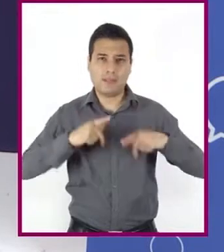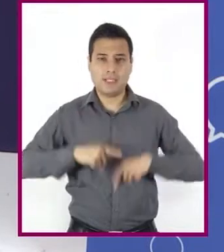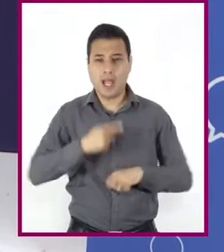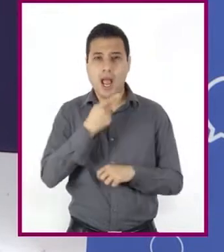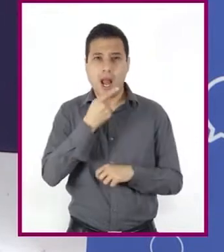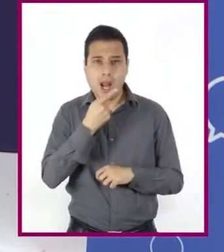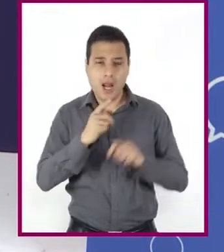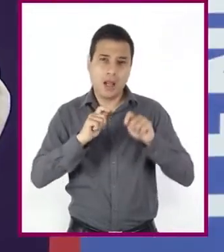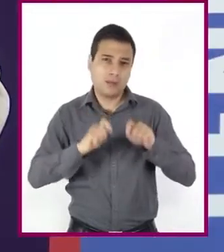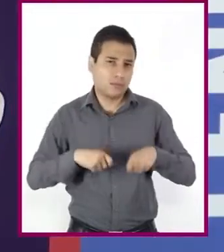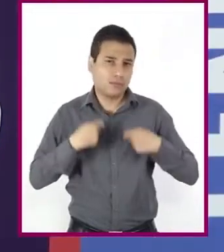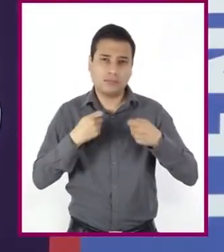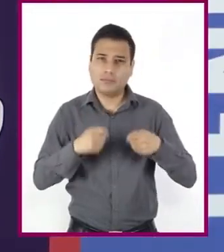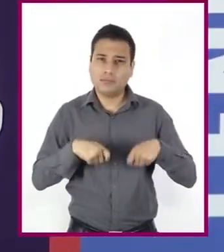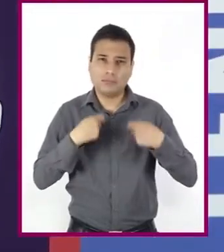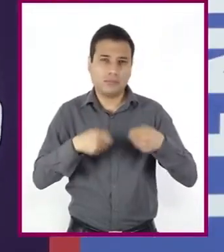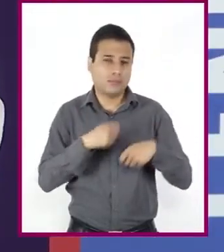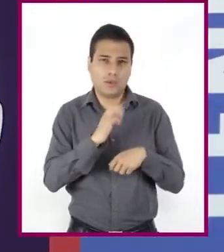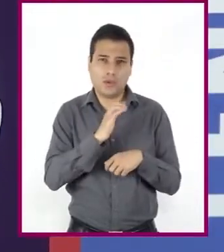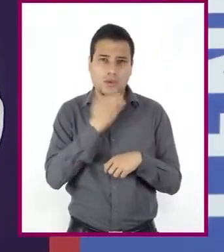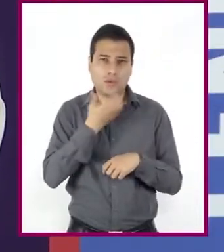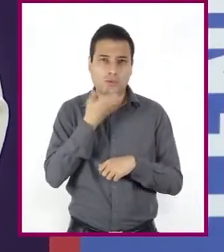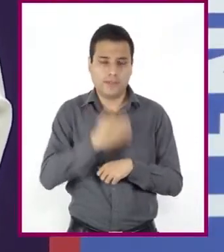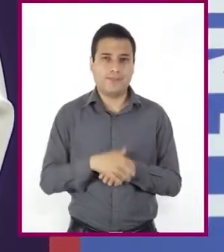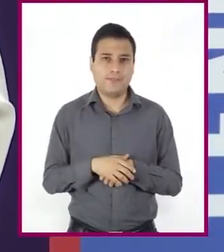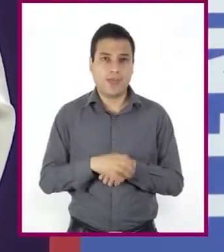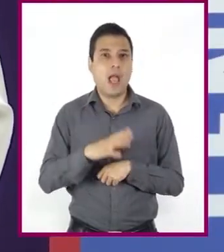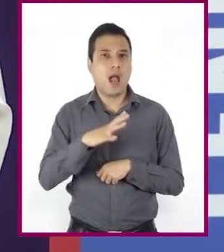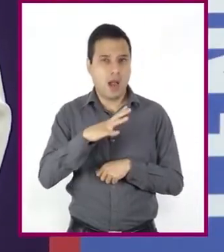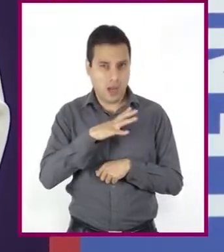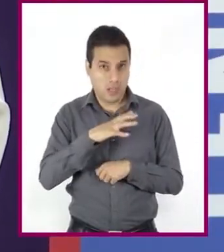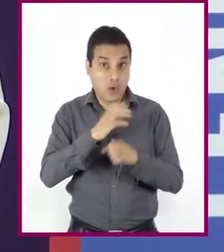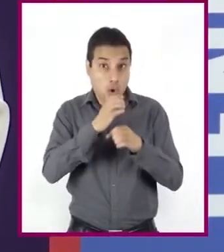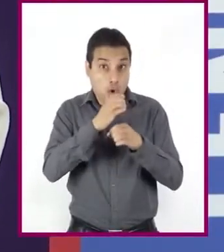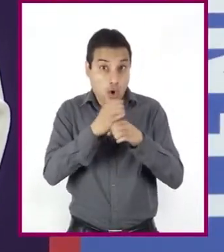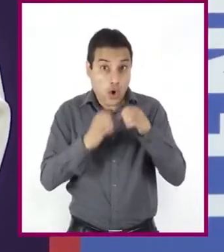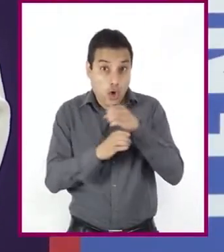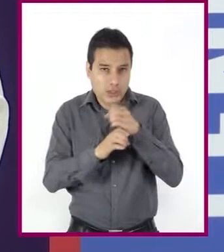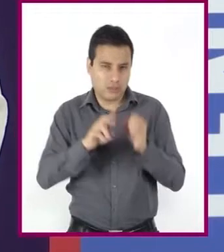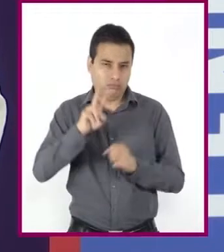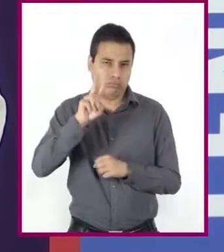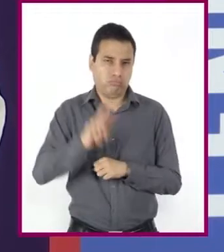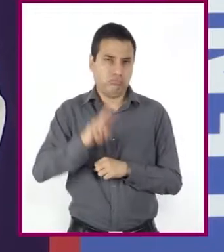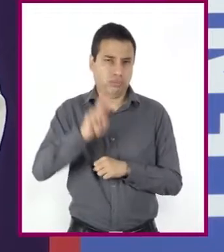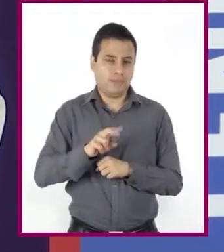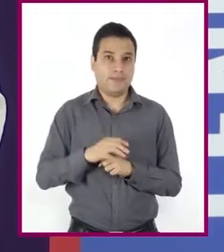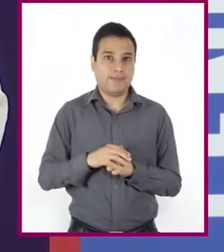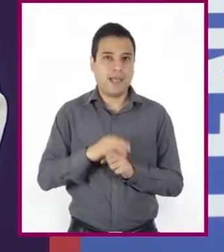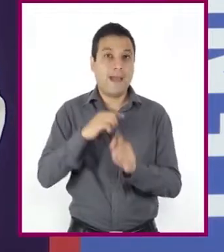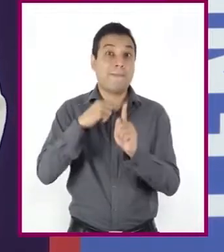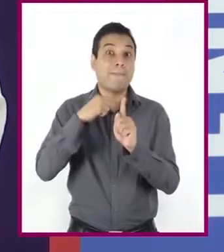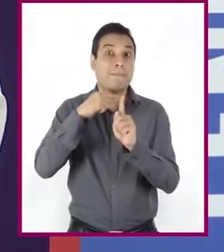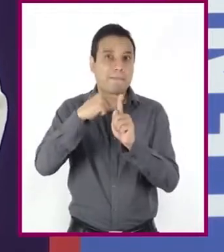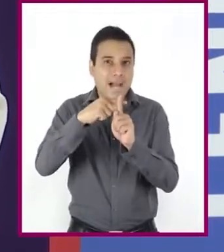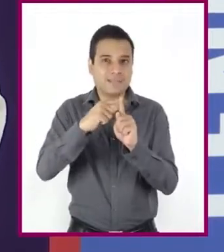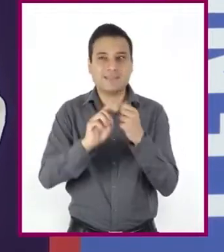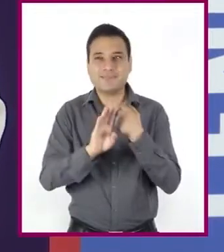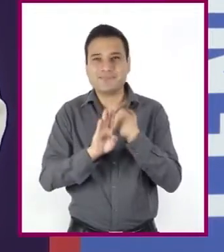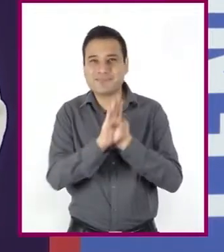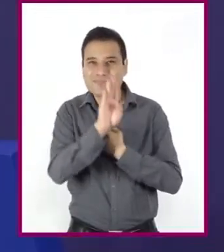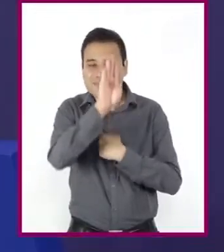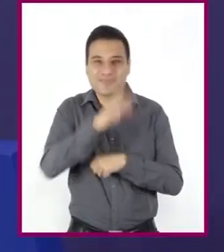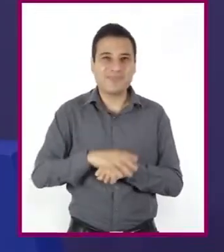en generación. Suele mezclar hechos que sucedieron en realidad con un toque sobrenatural, mágico